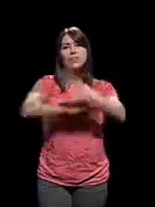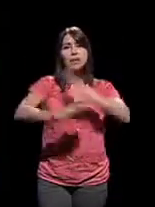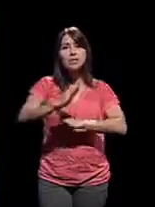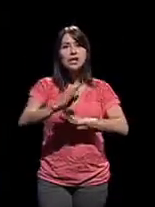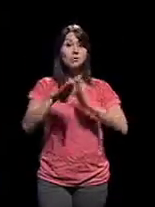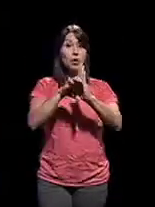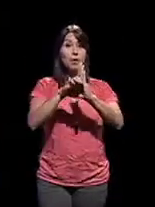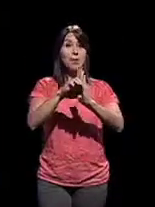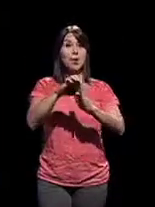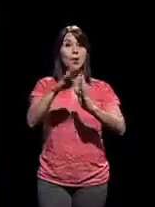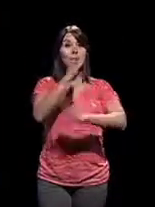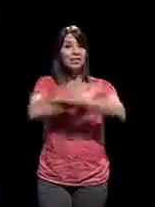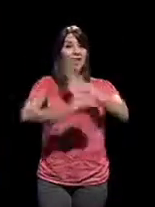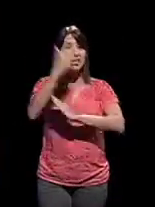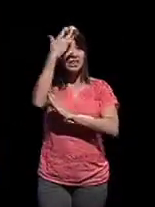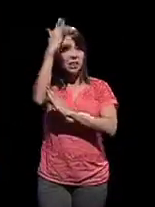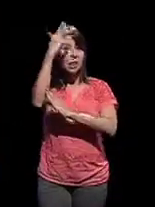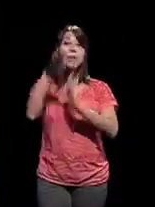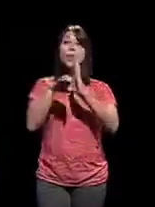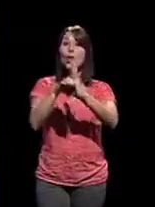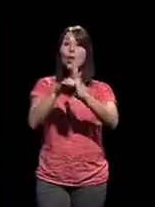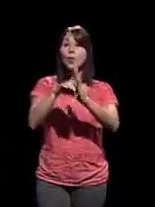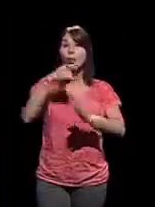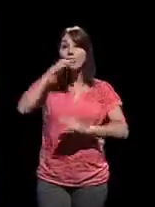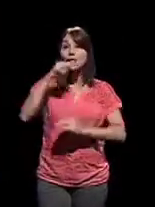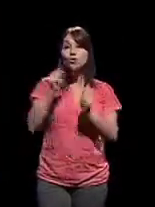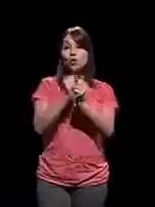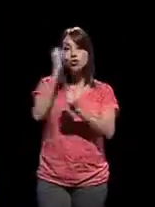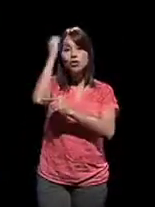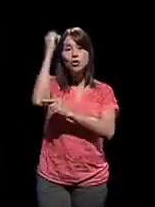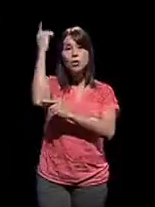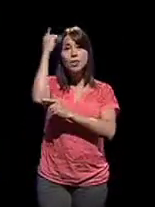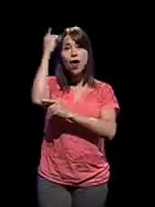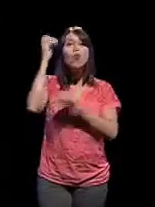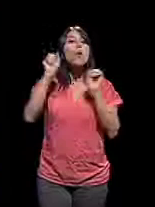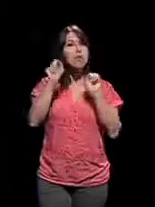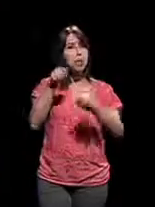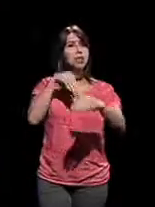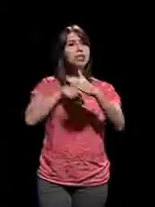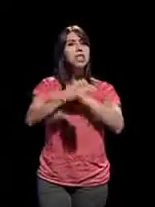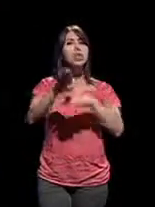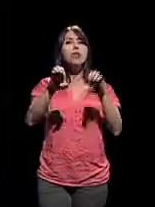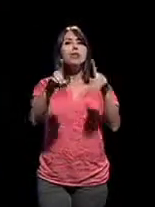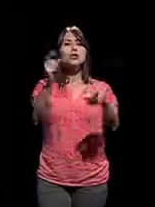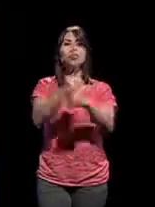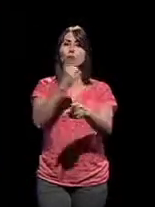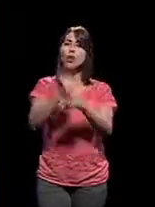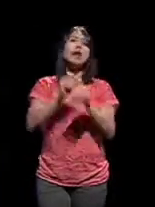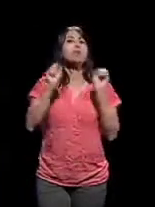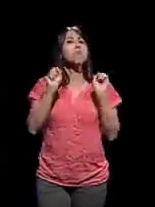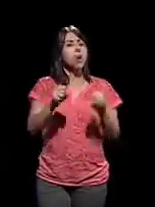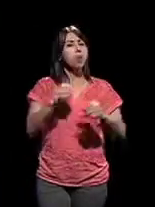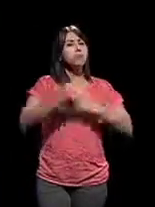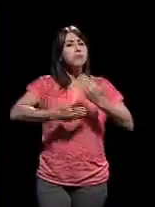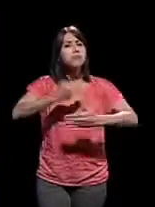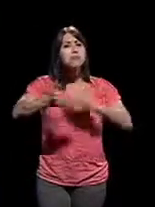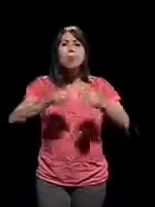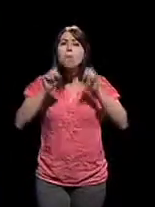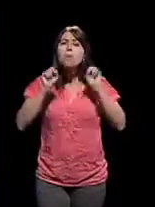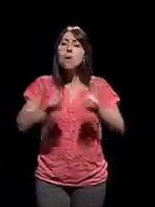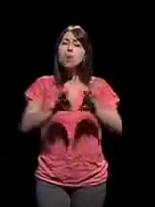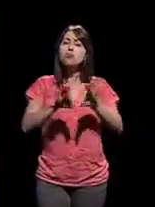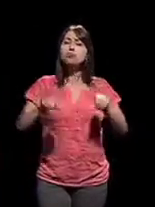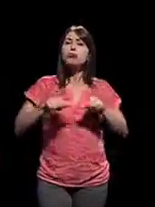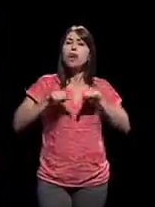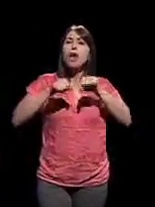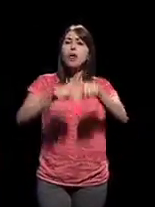discapacidades. Discapacidad intelectual, por ejemplo. Hay niños con síndrome de Down, por ejemplo, que pueden accesar a la educación regular y formal y llevar toda su trayectoria